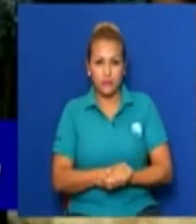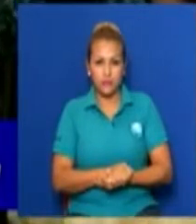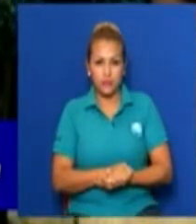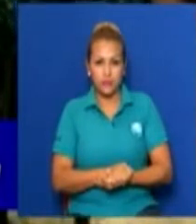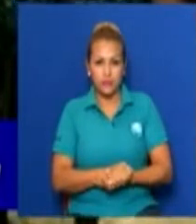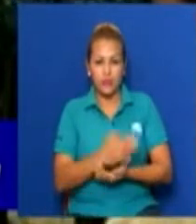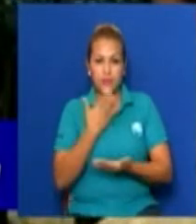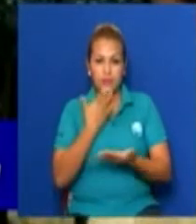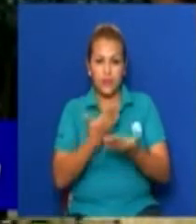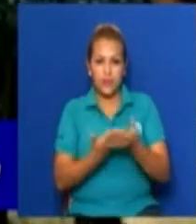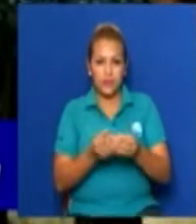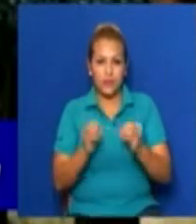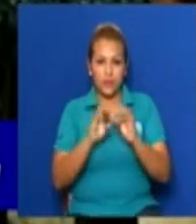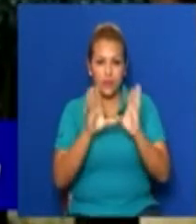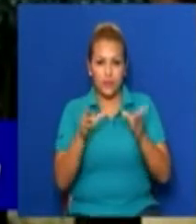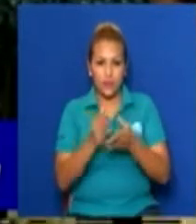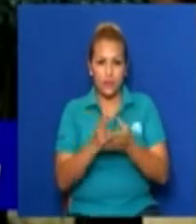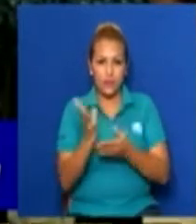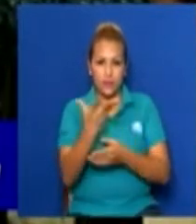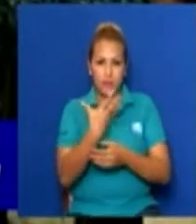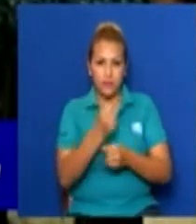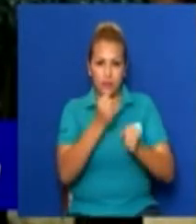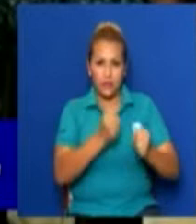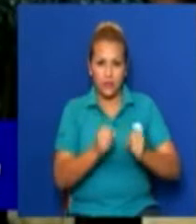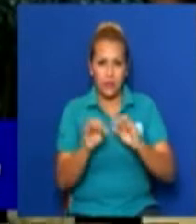Muy buenos días a todos y todas.